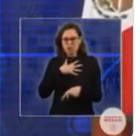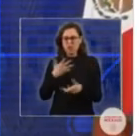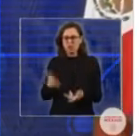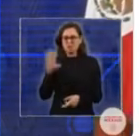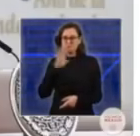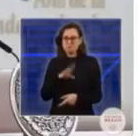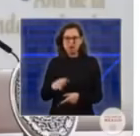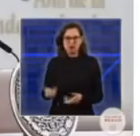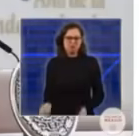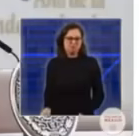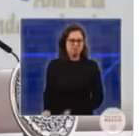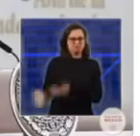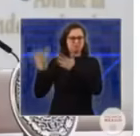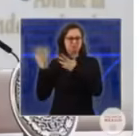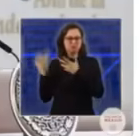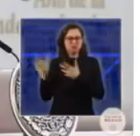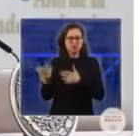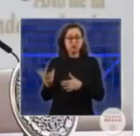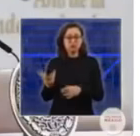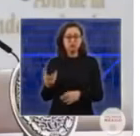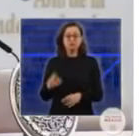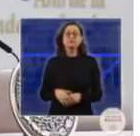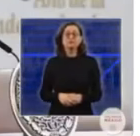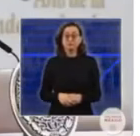Antes de que llegáramos se incendió.